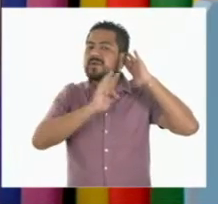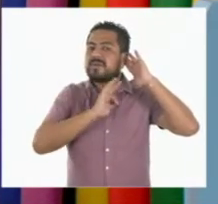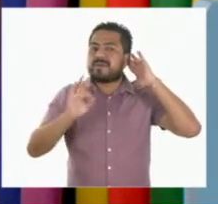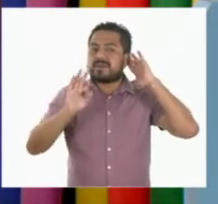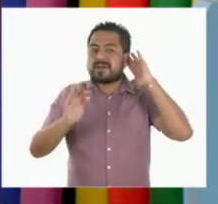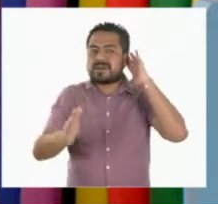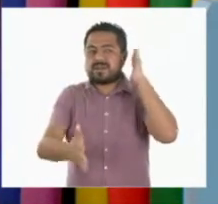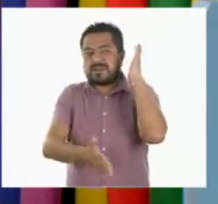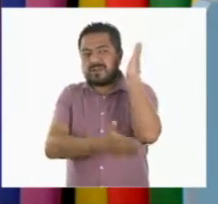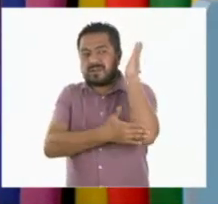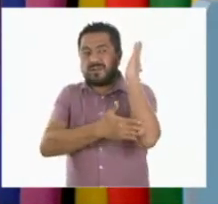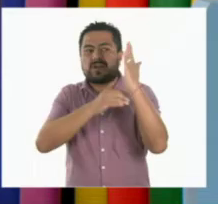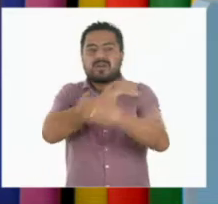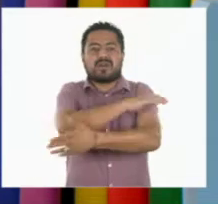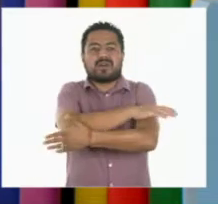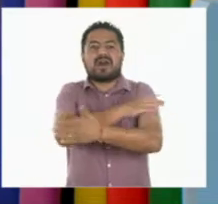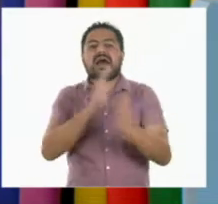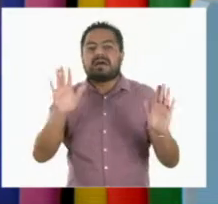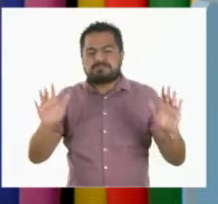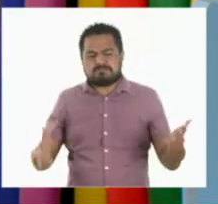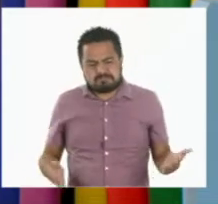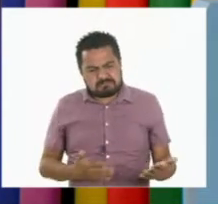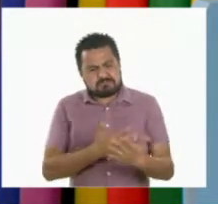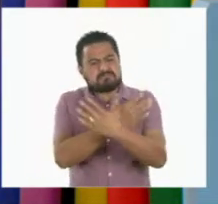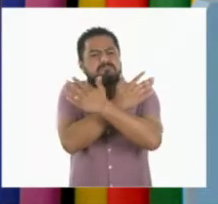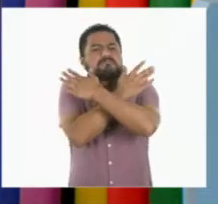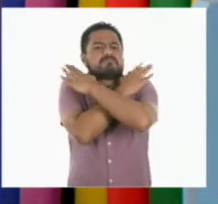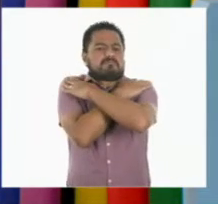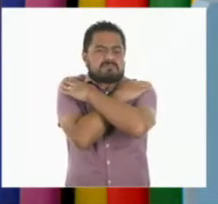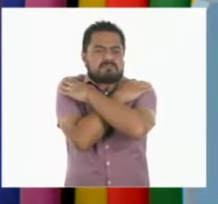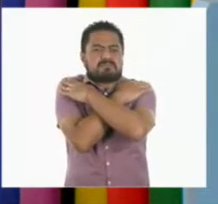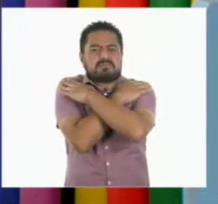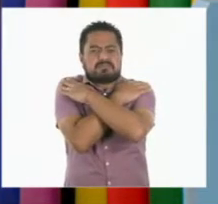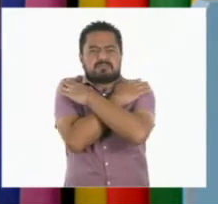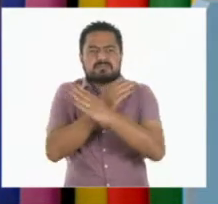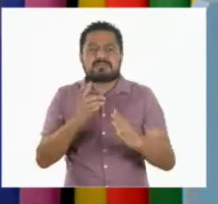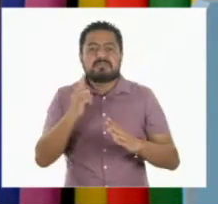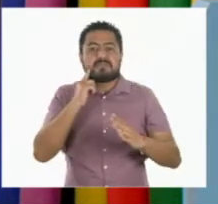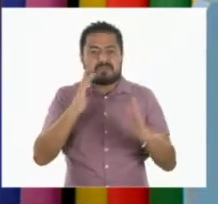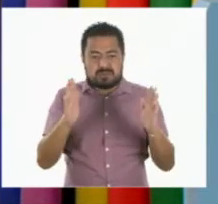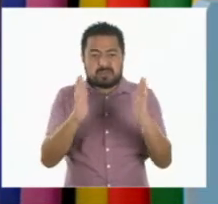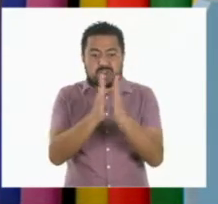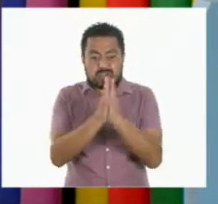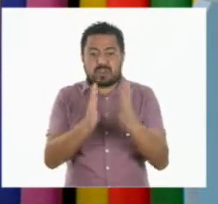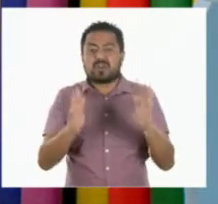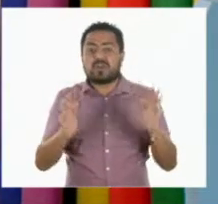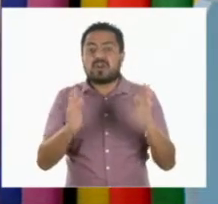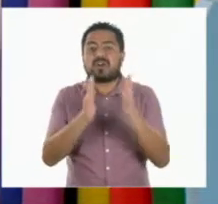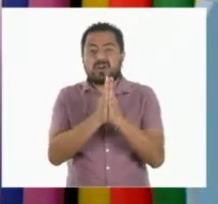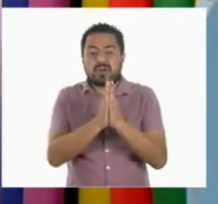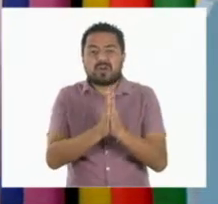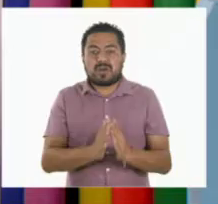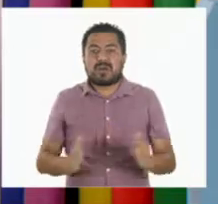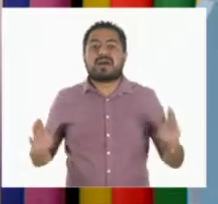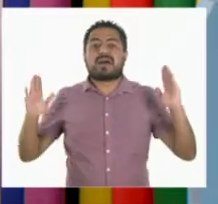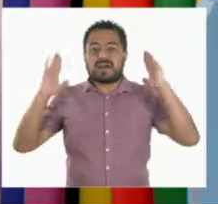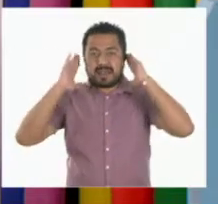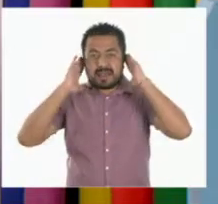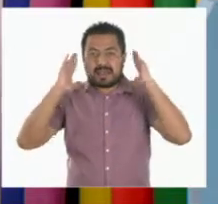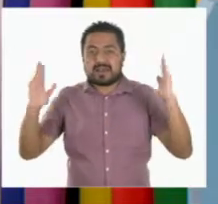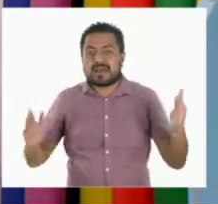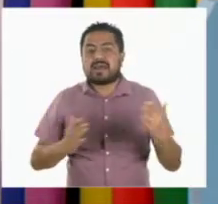los hombros, pero con las manos cruzadas. Perfecto. ¿Sí? Sí. Entonces sería golpe,